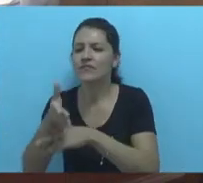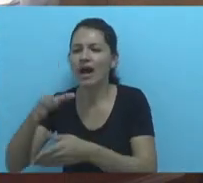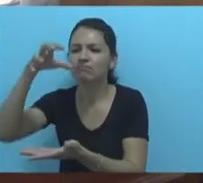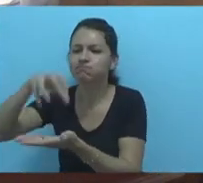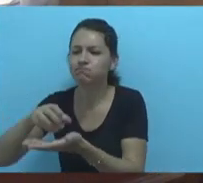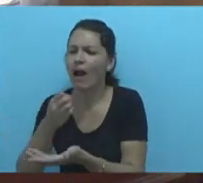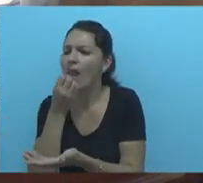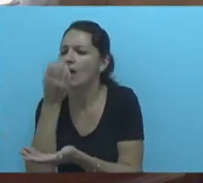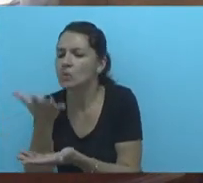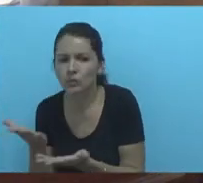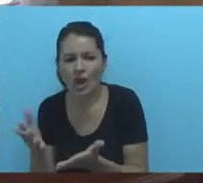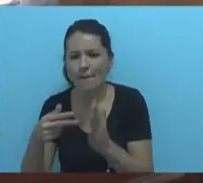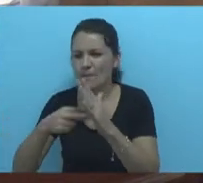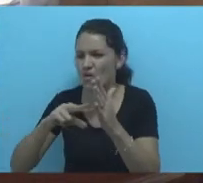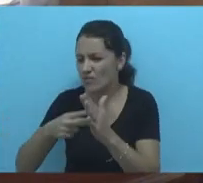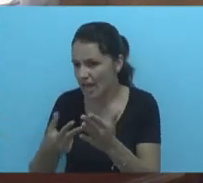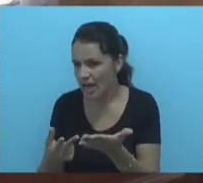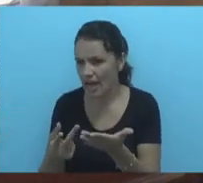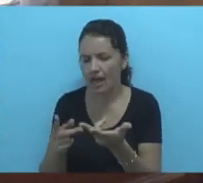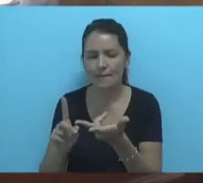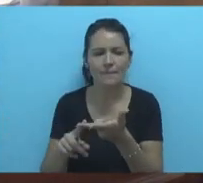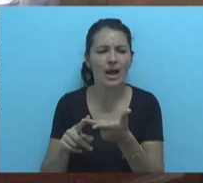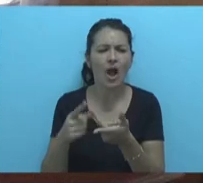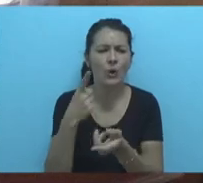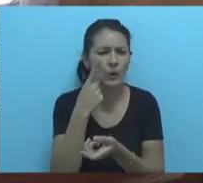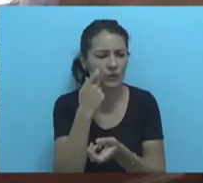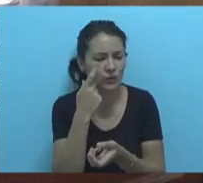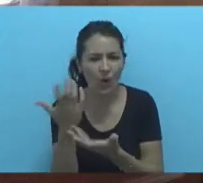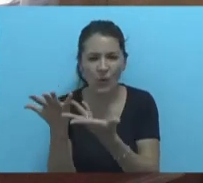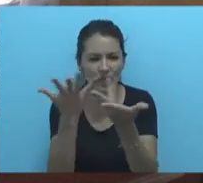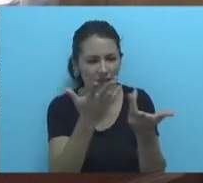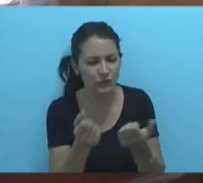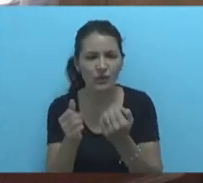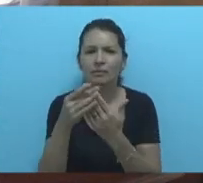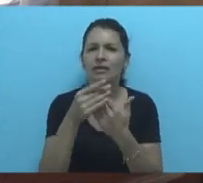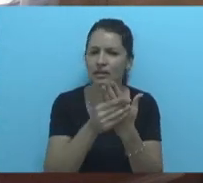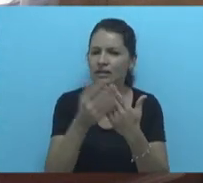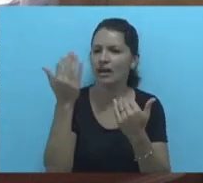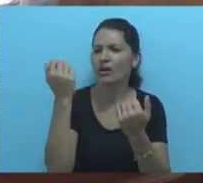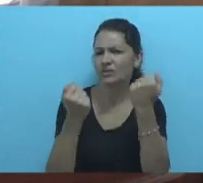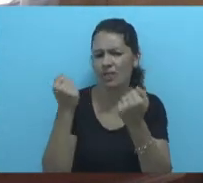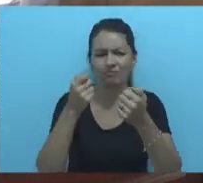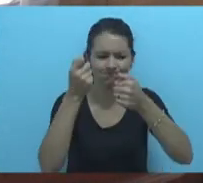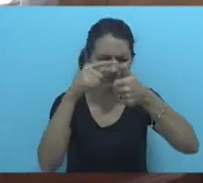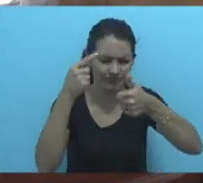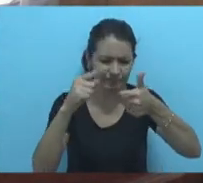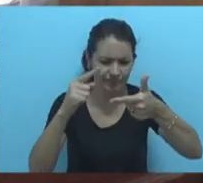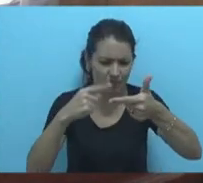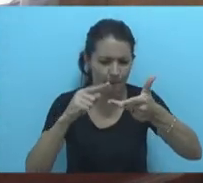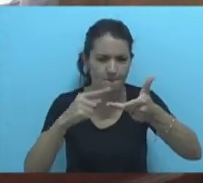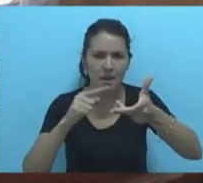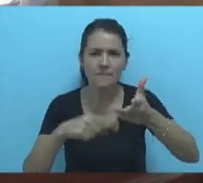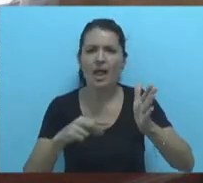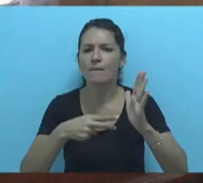de los que son víctimas, la falta de coordinación y de cooperación del Ministerio de Seguridad para con las autoridades locales para